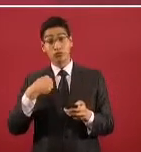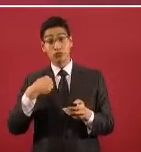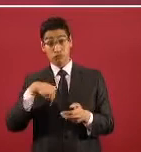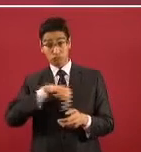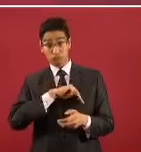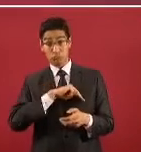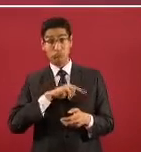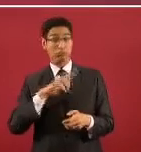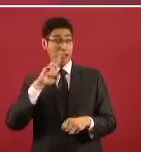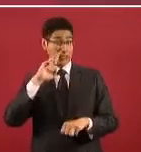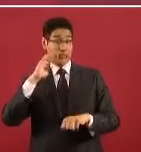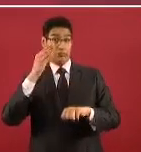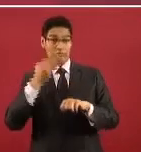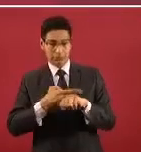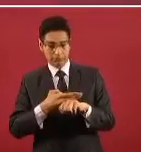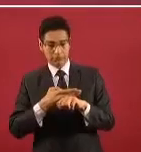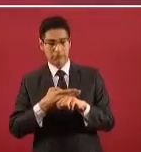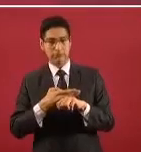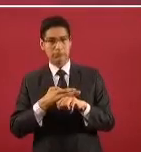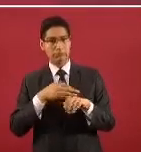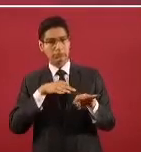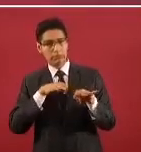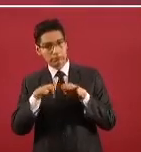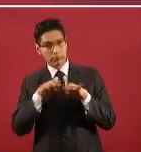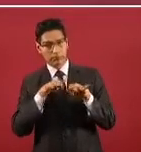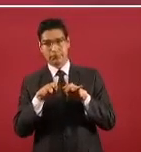Donde no tengo duda,